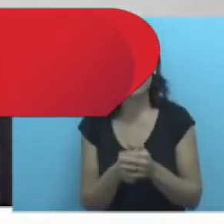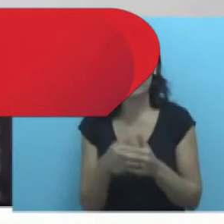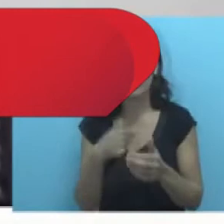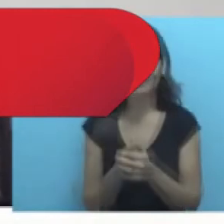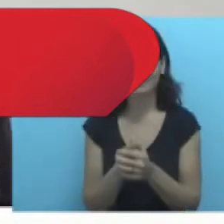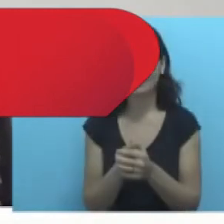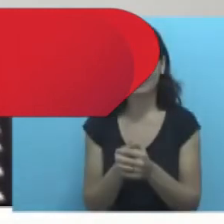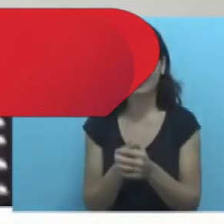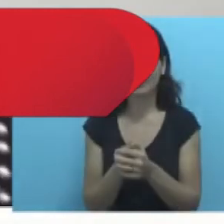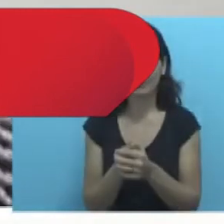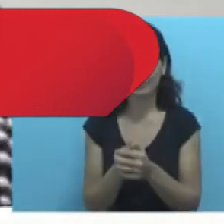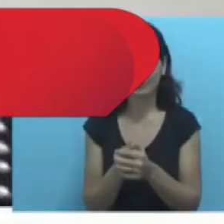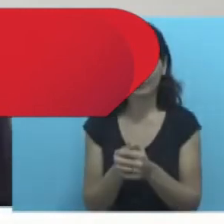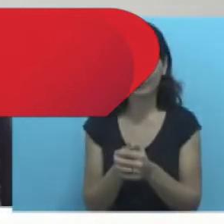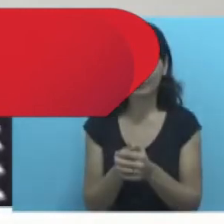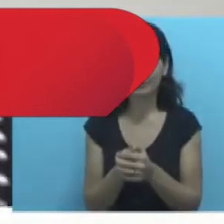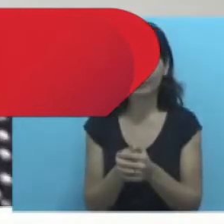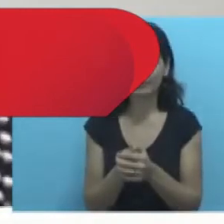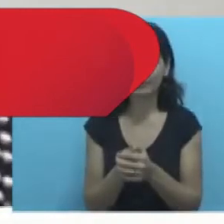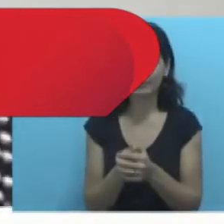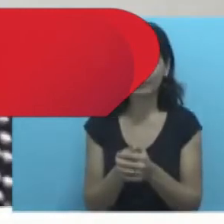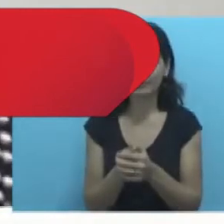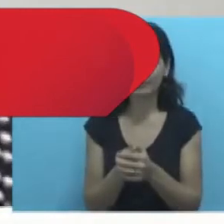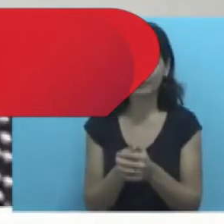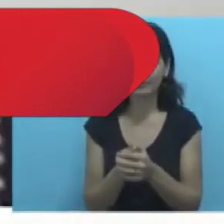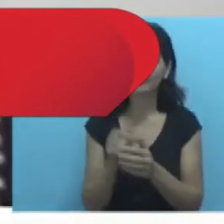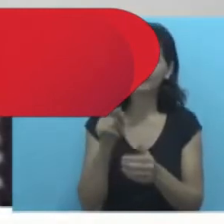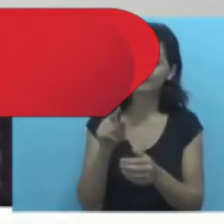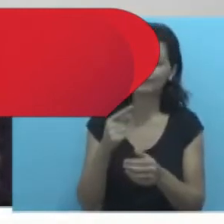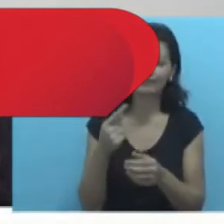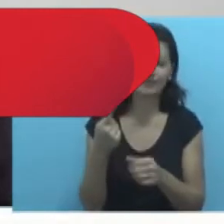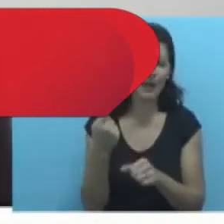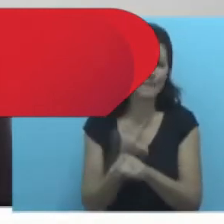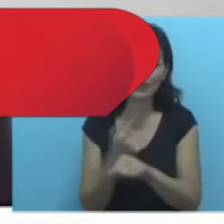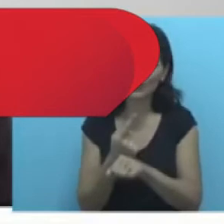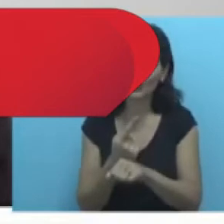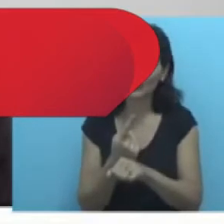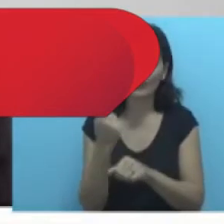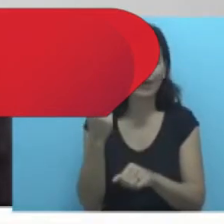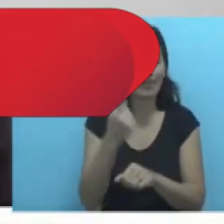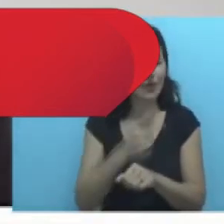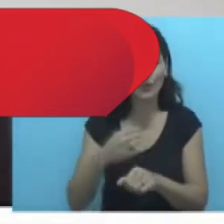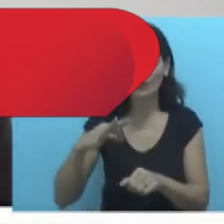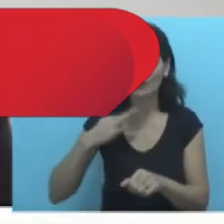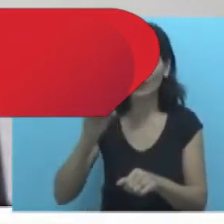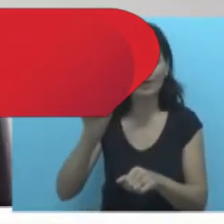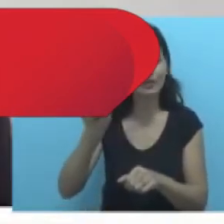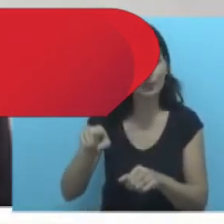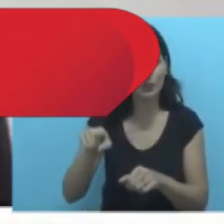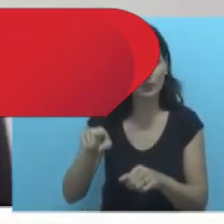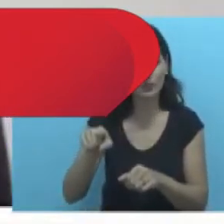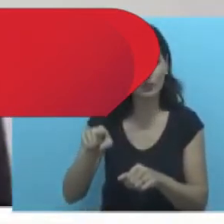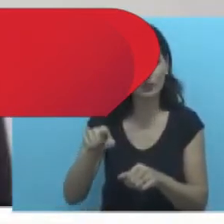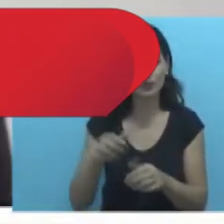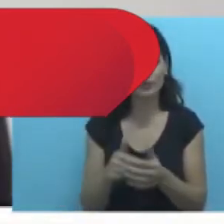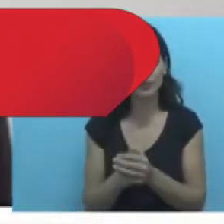esposa, y yo quiero decirles que cada minuto de su vida privada fue un honor a